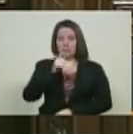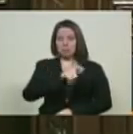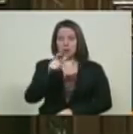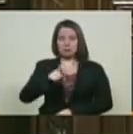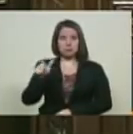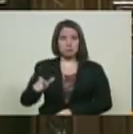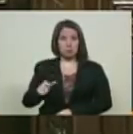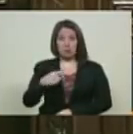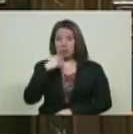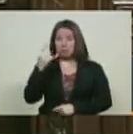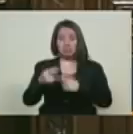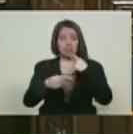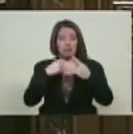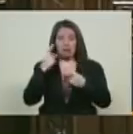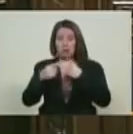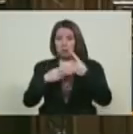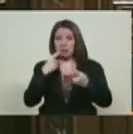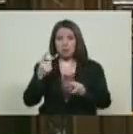Diga lo que diga.